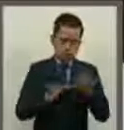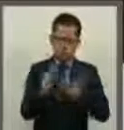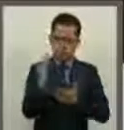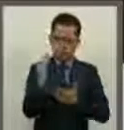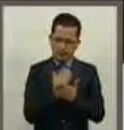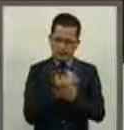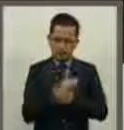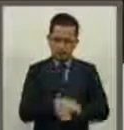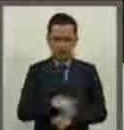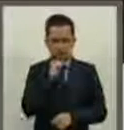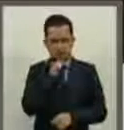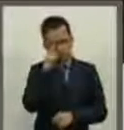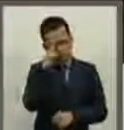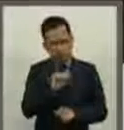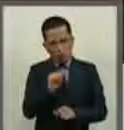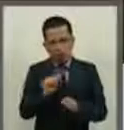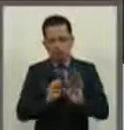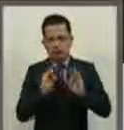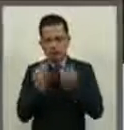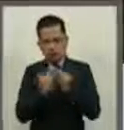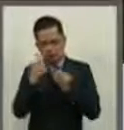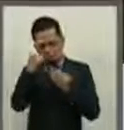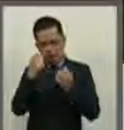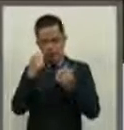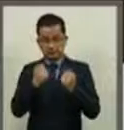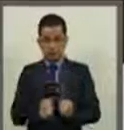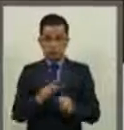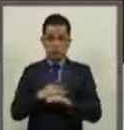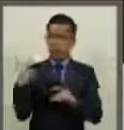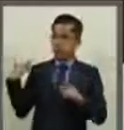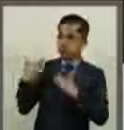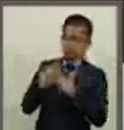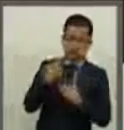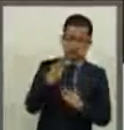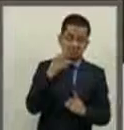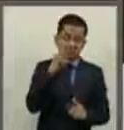cambiar la estrategia de seguridad actual, que ha sido un rotundo fracaso. Gracias.